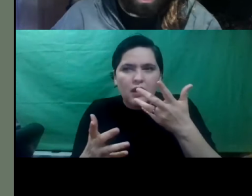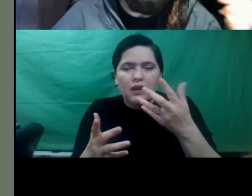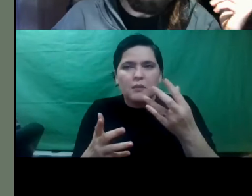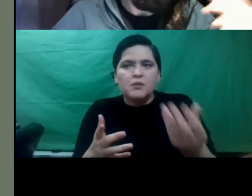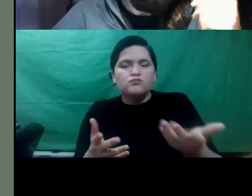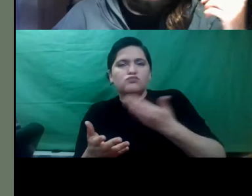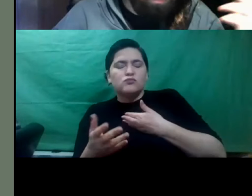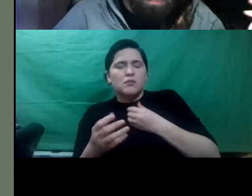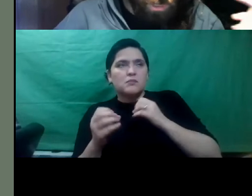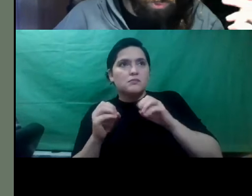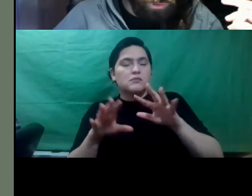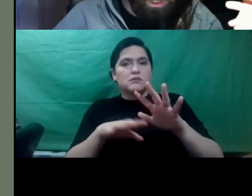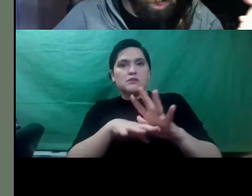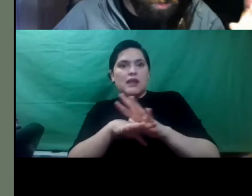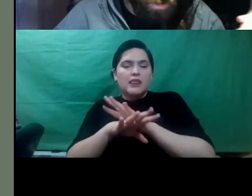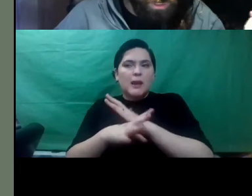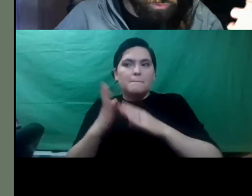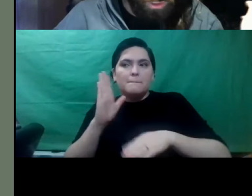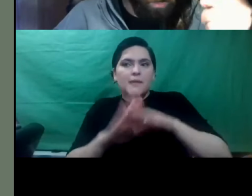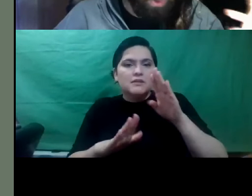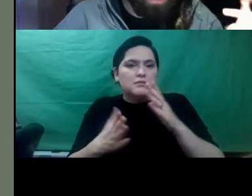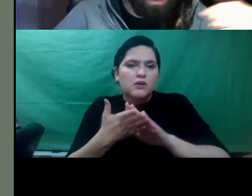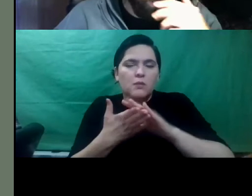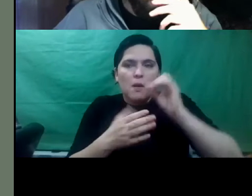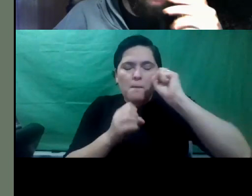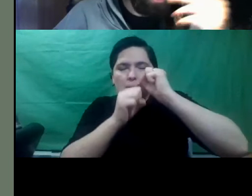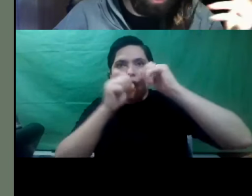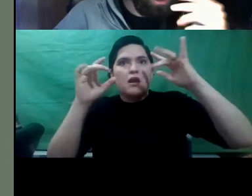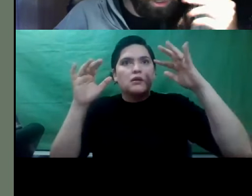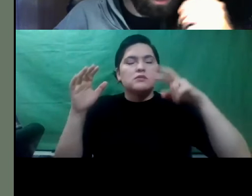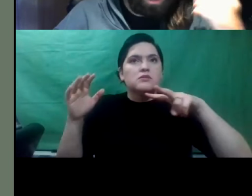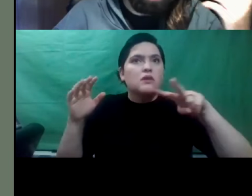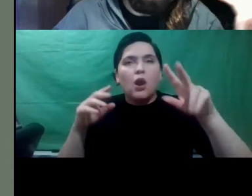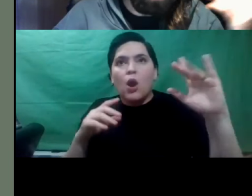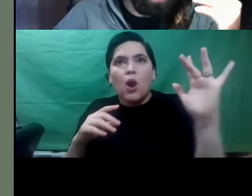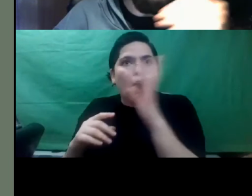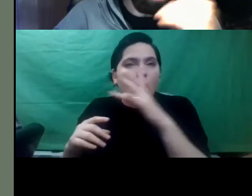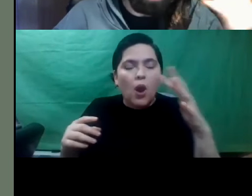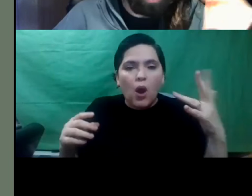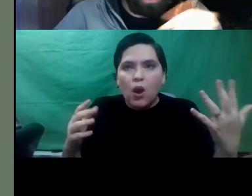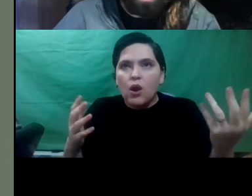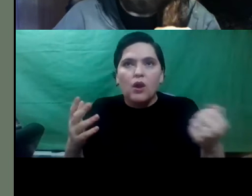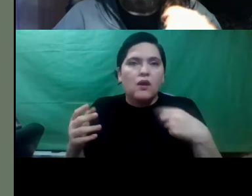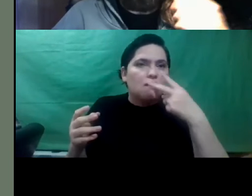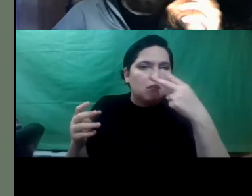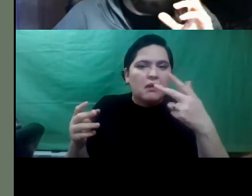ve aumentada, con reportes tales como mi imaginación era muy vívida, o vi colores hasta mí en total oscuridad. La